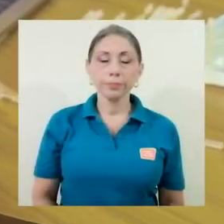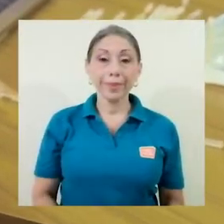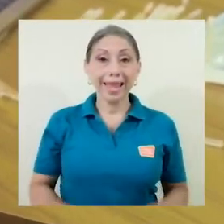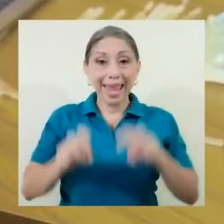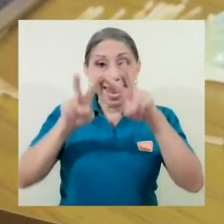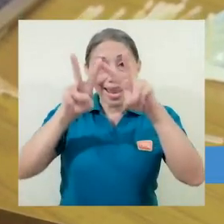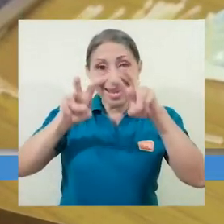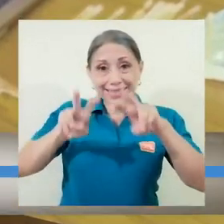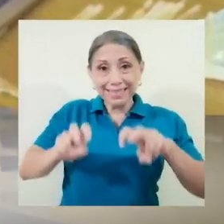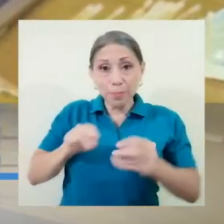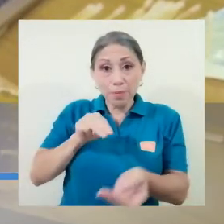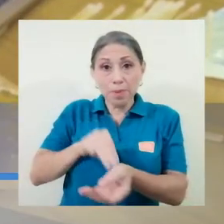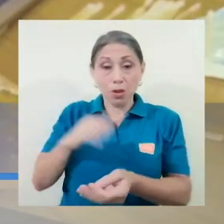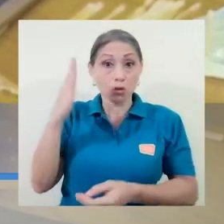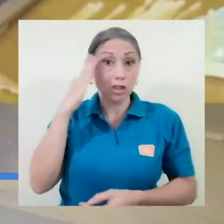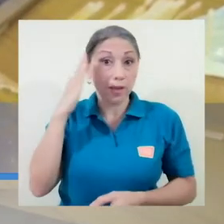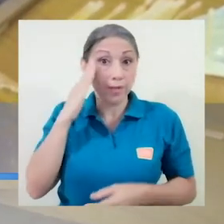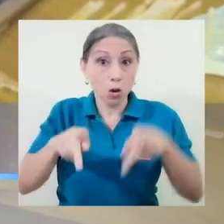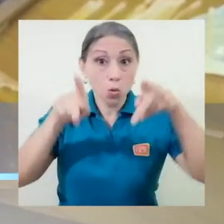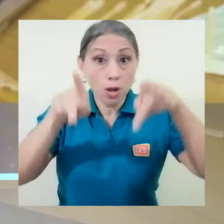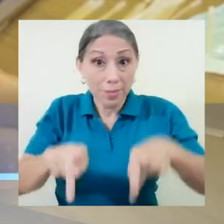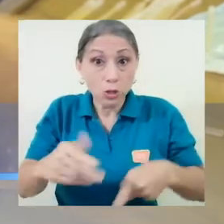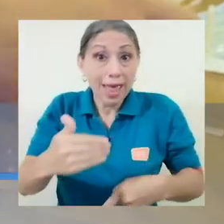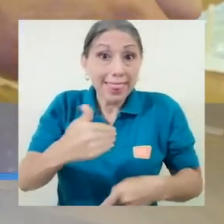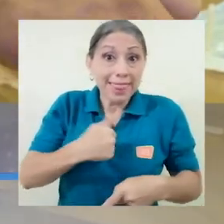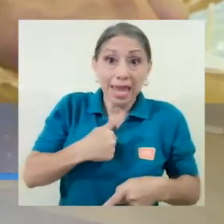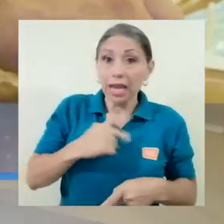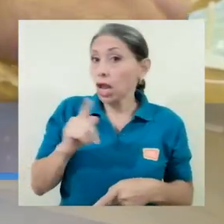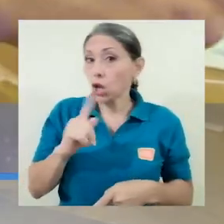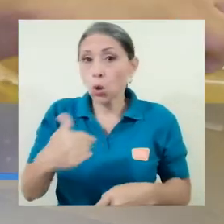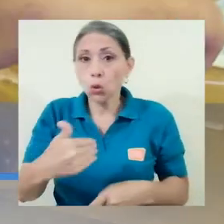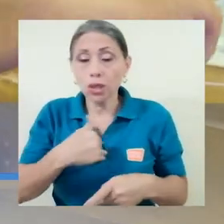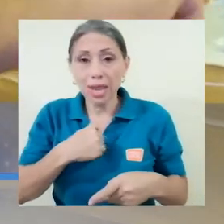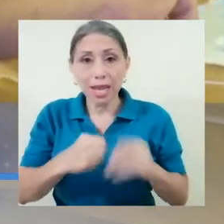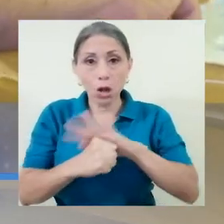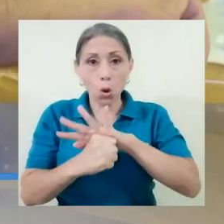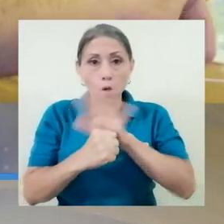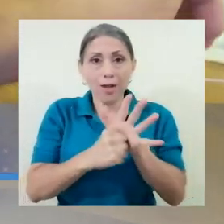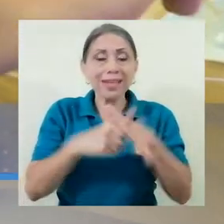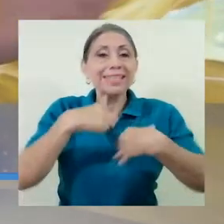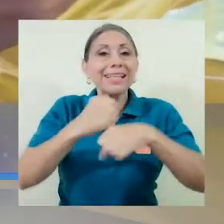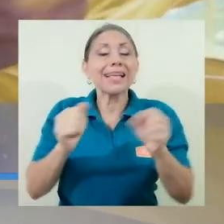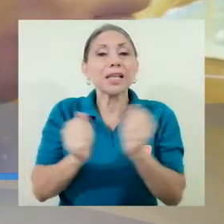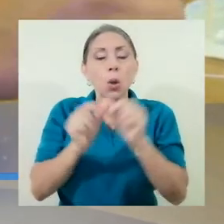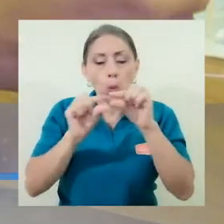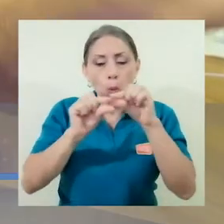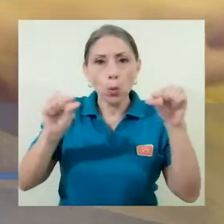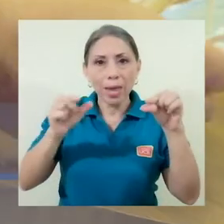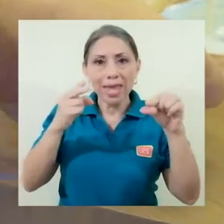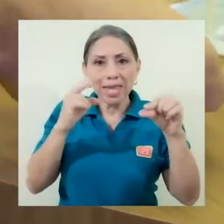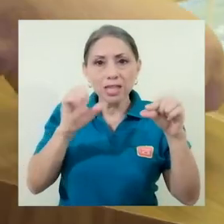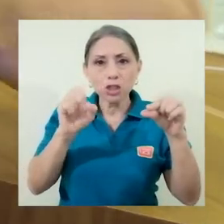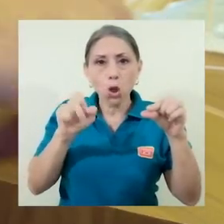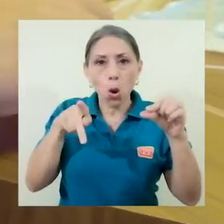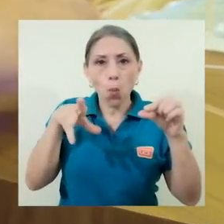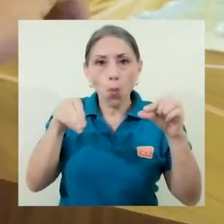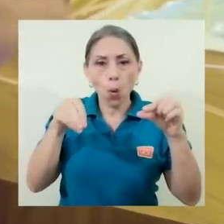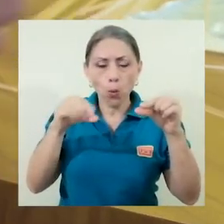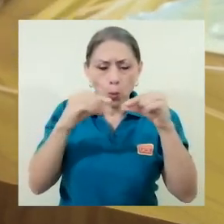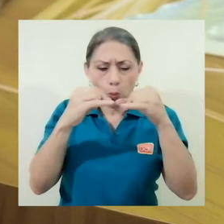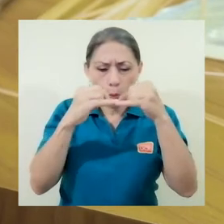el examen médico para saber si una persona padece o no de el coronavirus se realiza mediante un hisopo el cual es